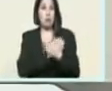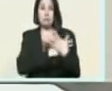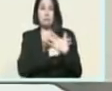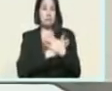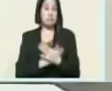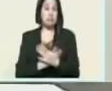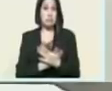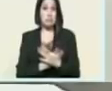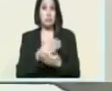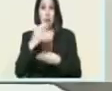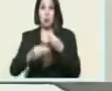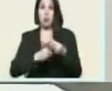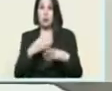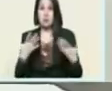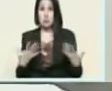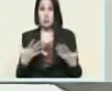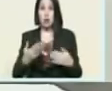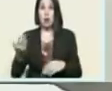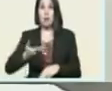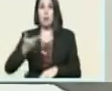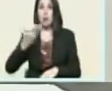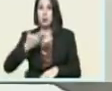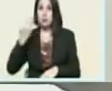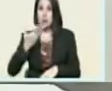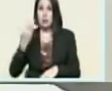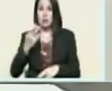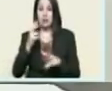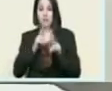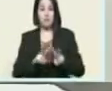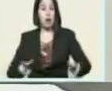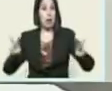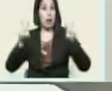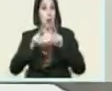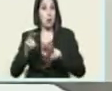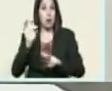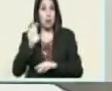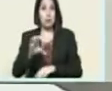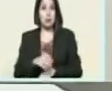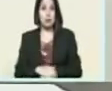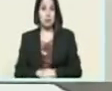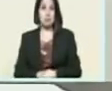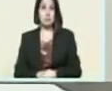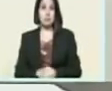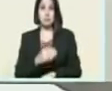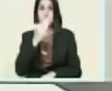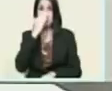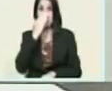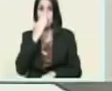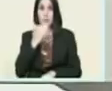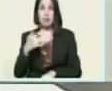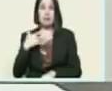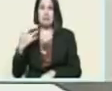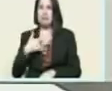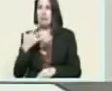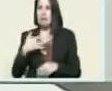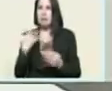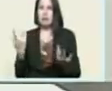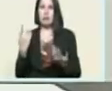hacemos! ¡Qué importante es valorar nuestra patria y tener sentido de